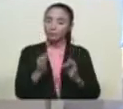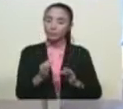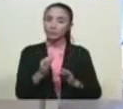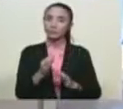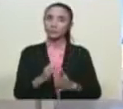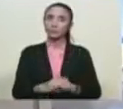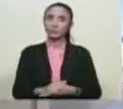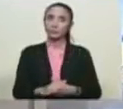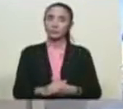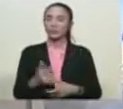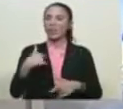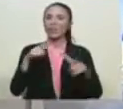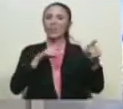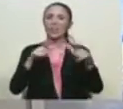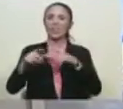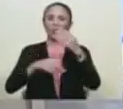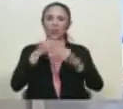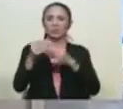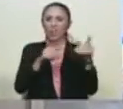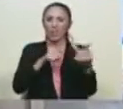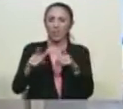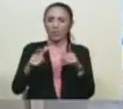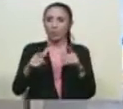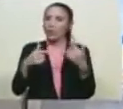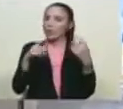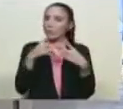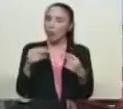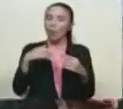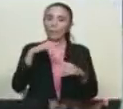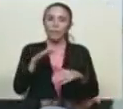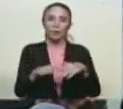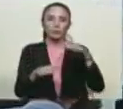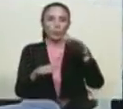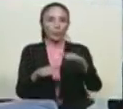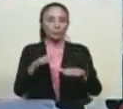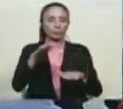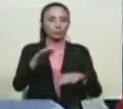¿no? Todo lo que hacemos son pasos.